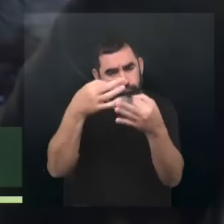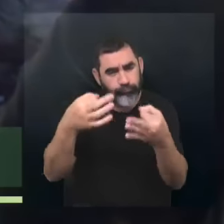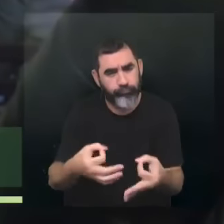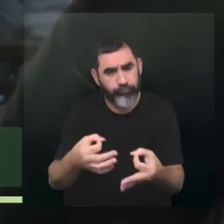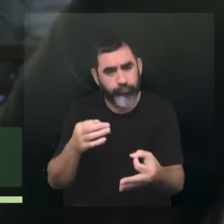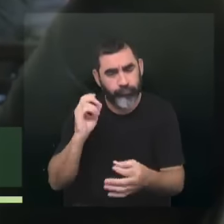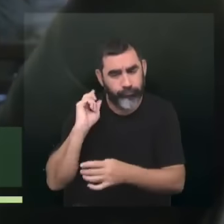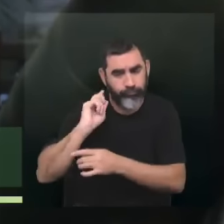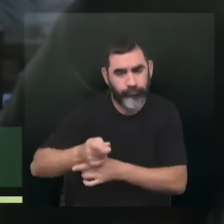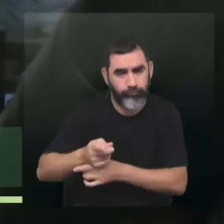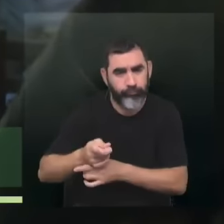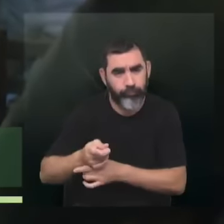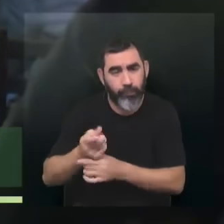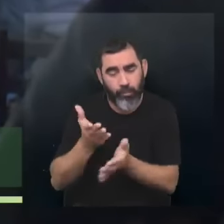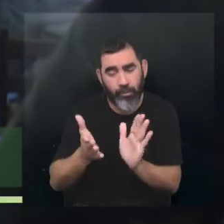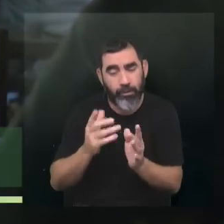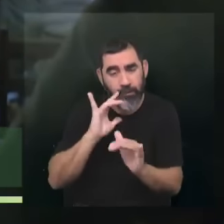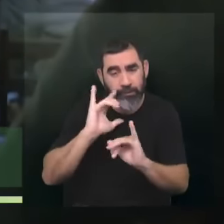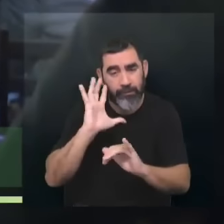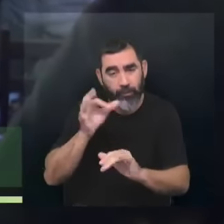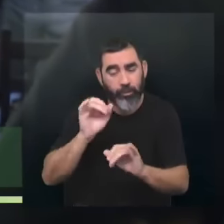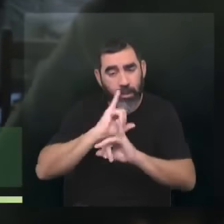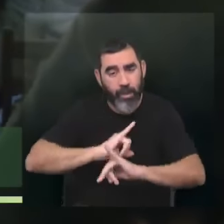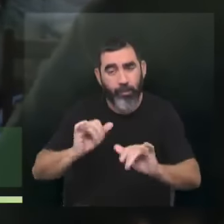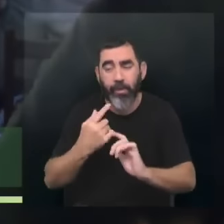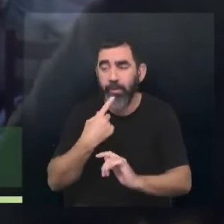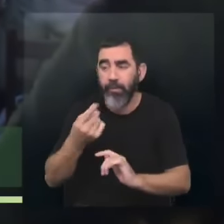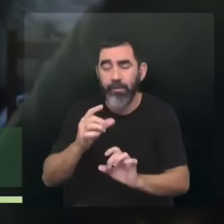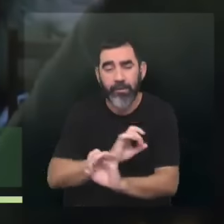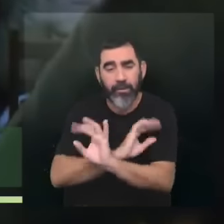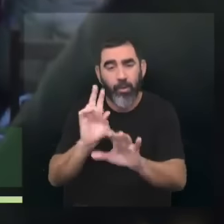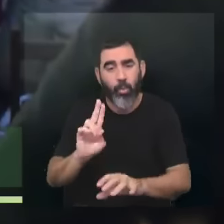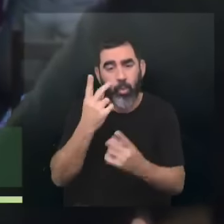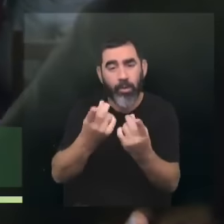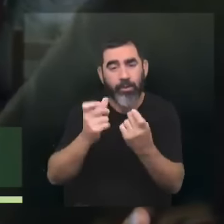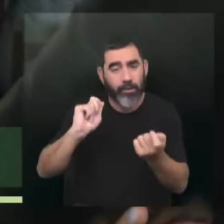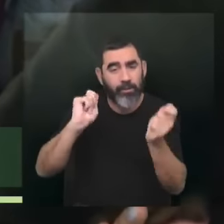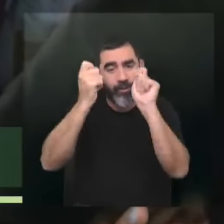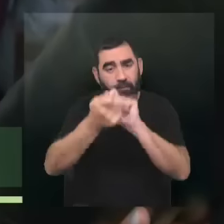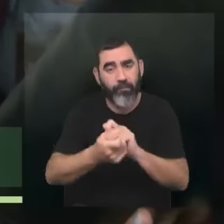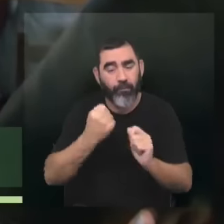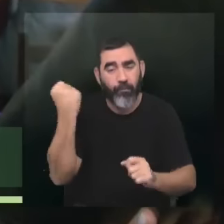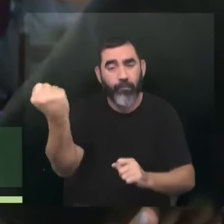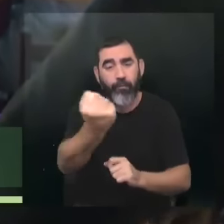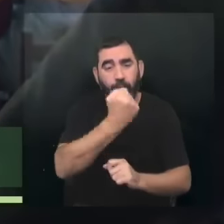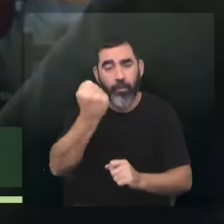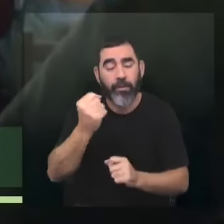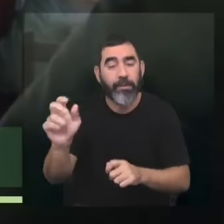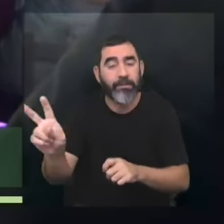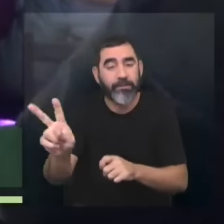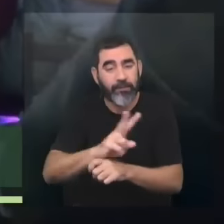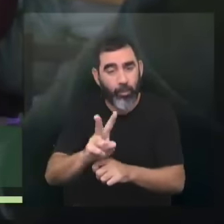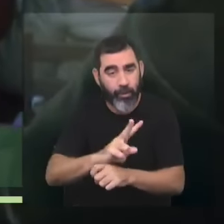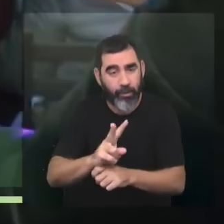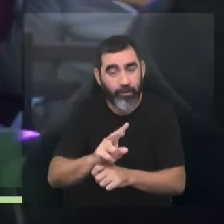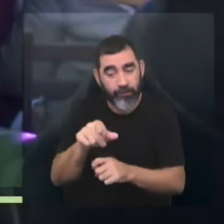determinación eso es lo que ha demostrado en la campaña Claridad para decir por ejemplo que el Uruguay necesita transformaciones estructurales en materia de seguridad